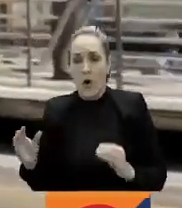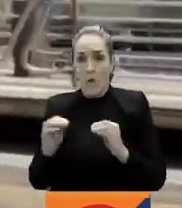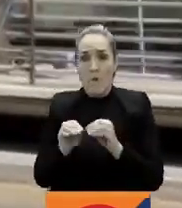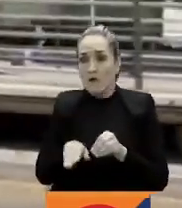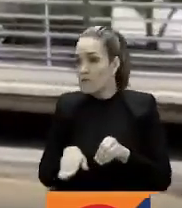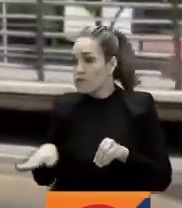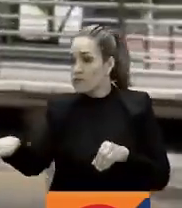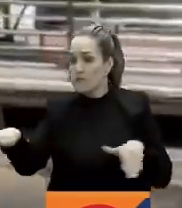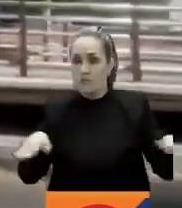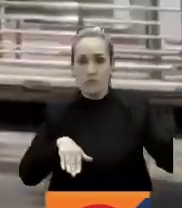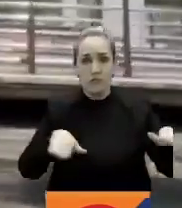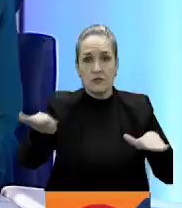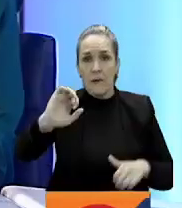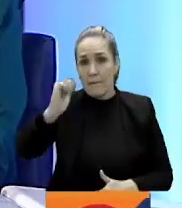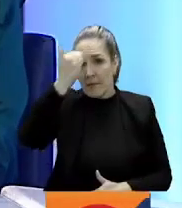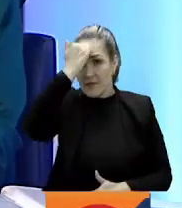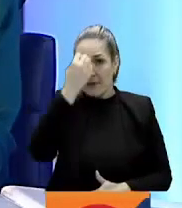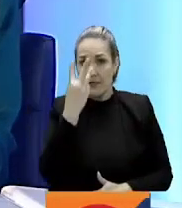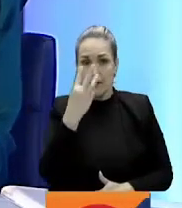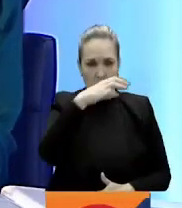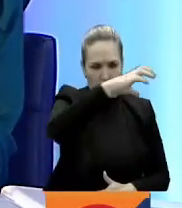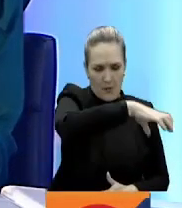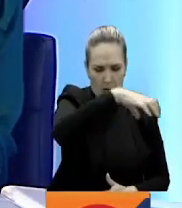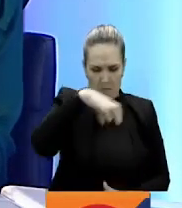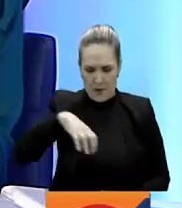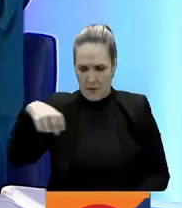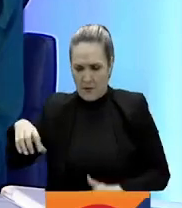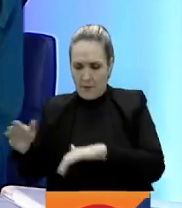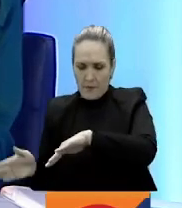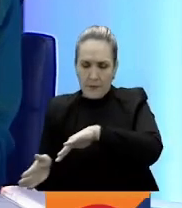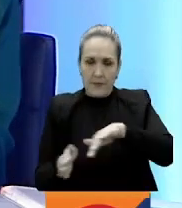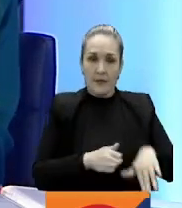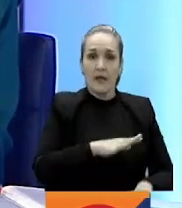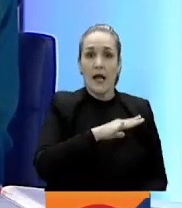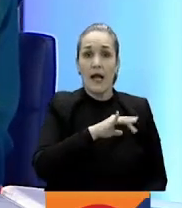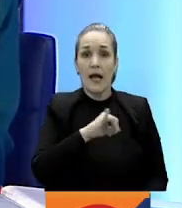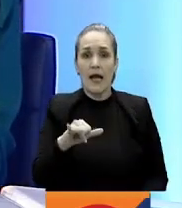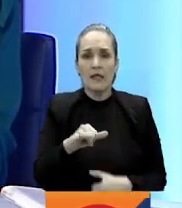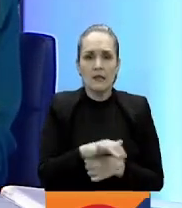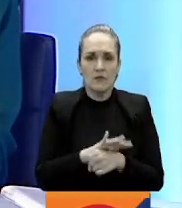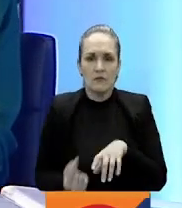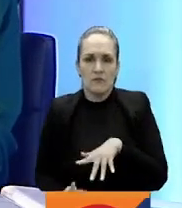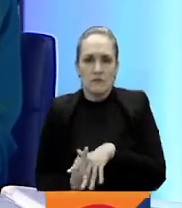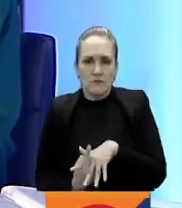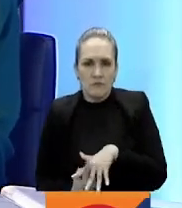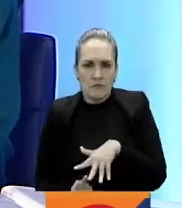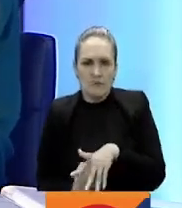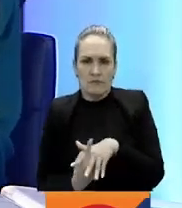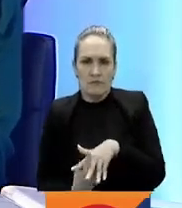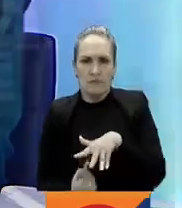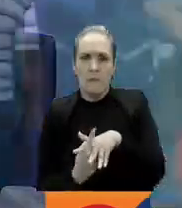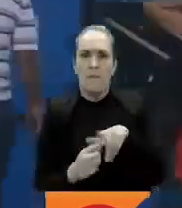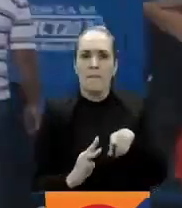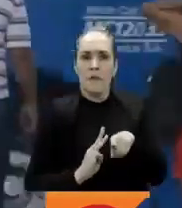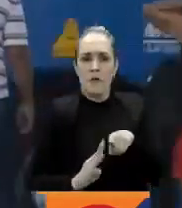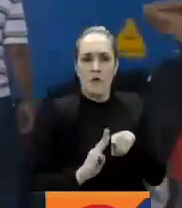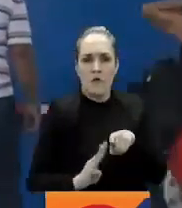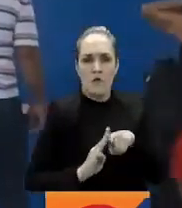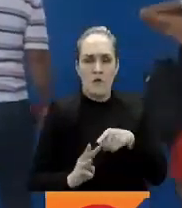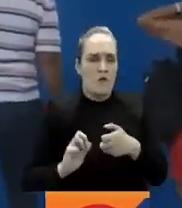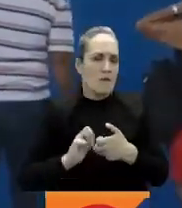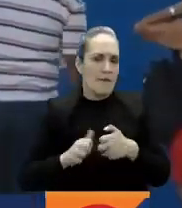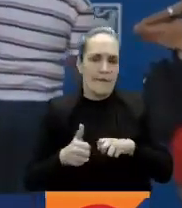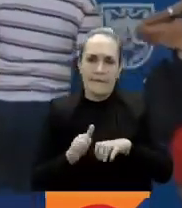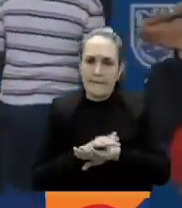3 estaciones principales. Y en Cali buscan salidas para superar las crisis del sistema de transporte mío. Consideran que no suple